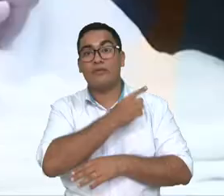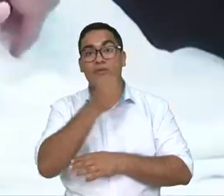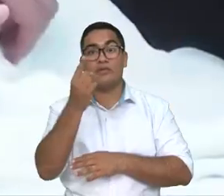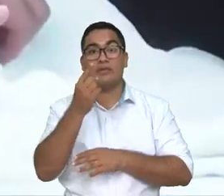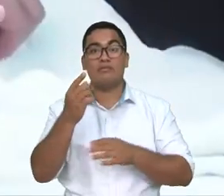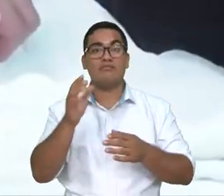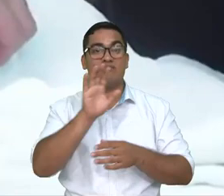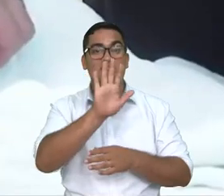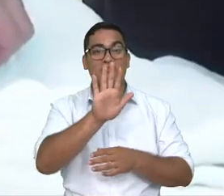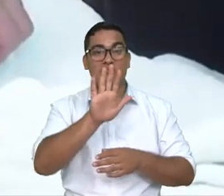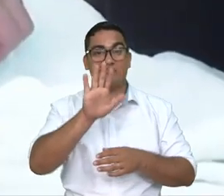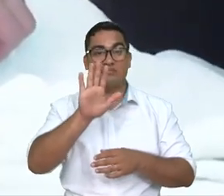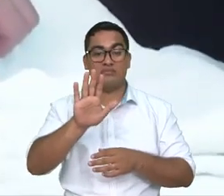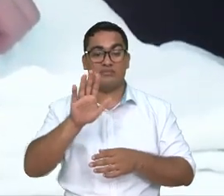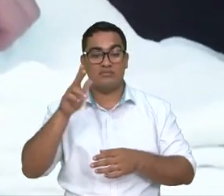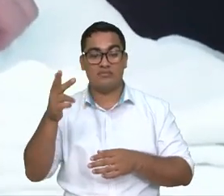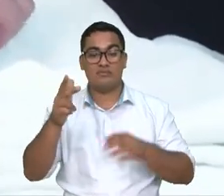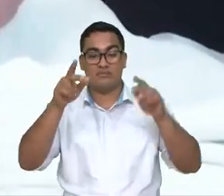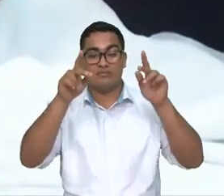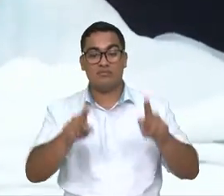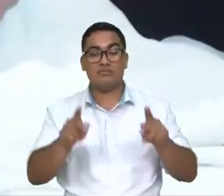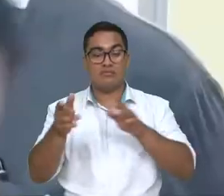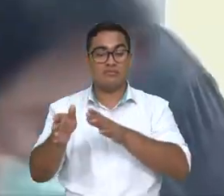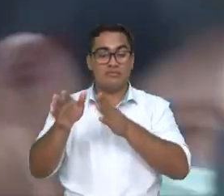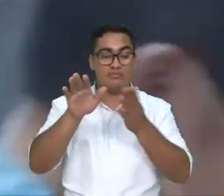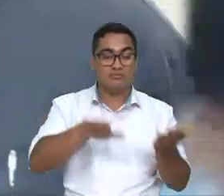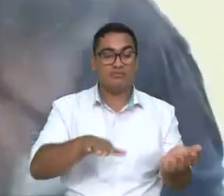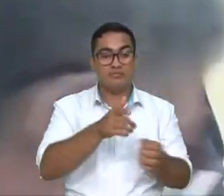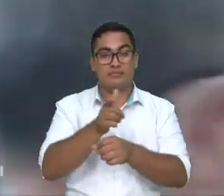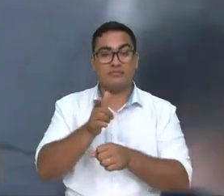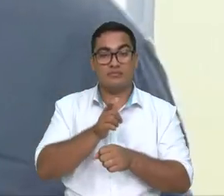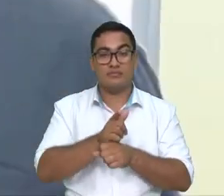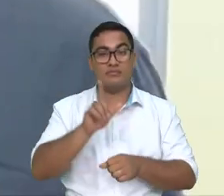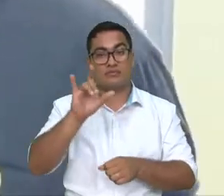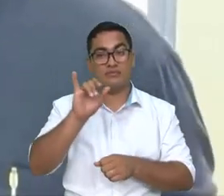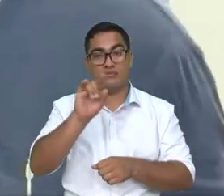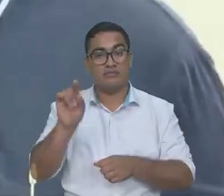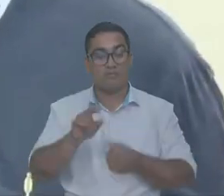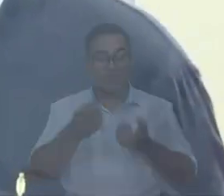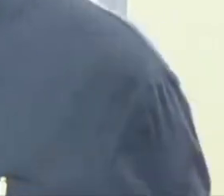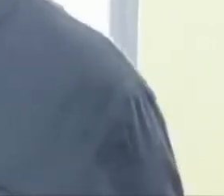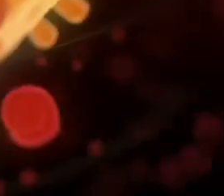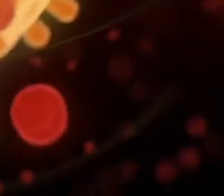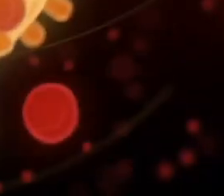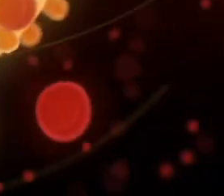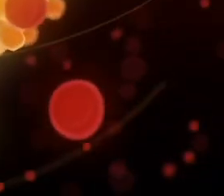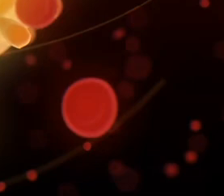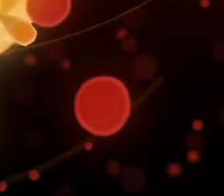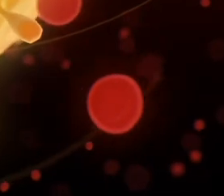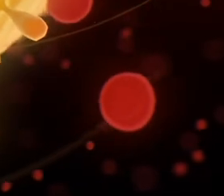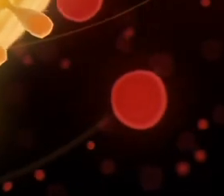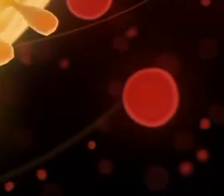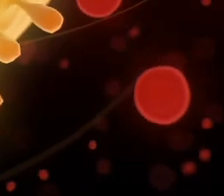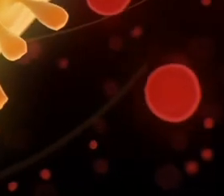a 558. Para el canal parlamentario informó Lisa Escoto.